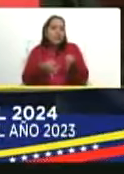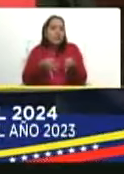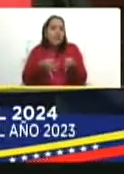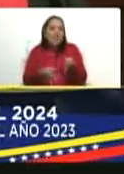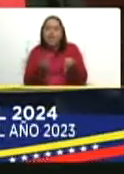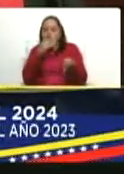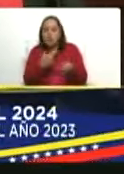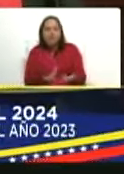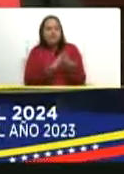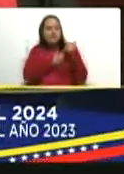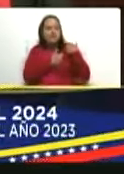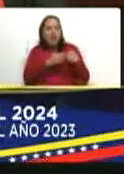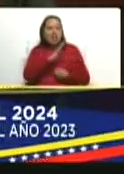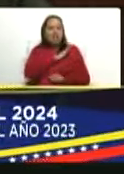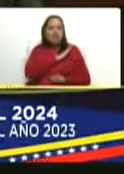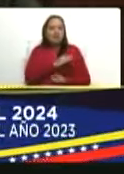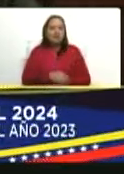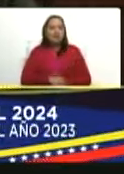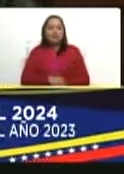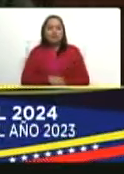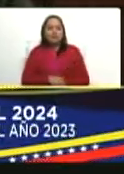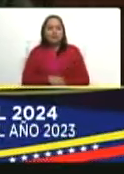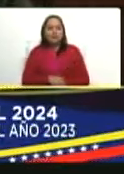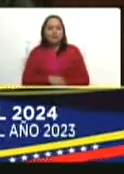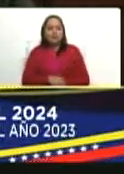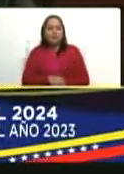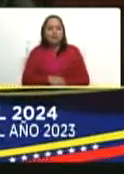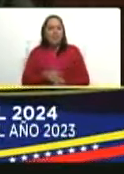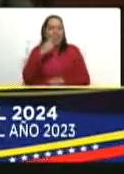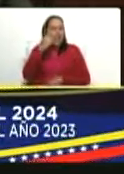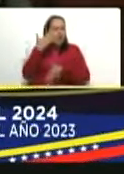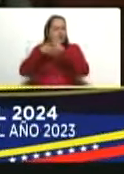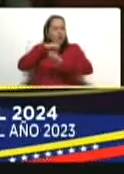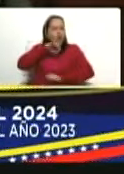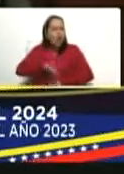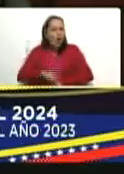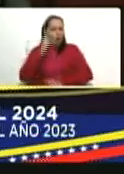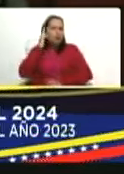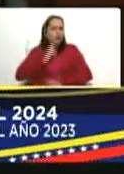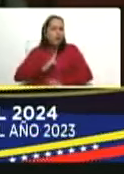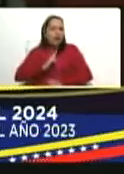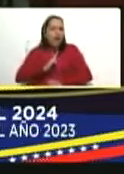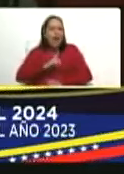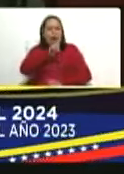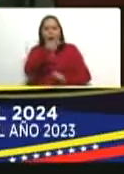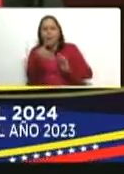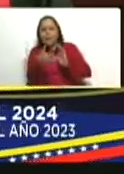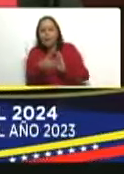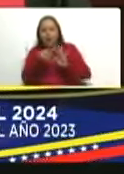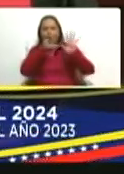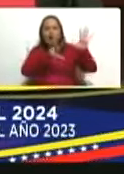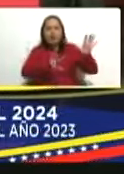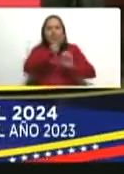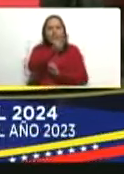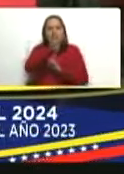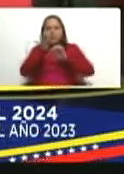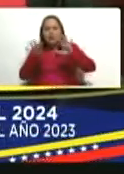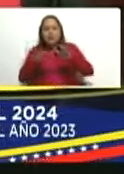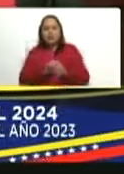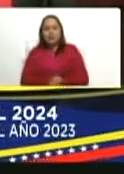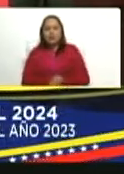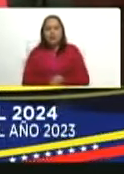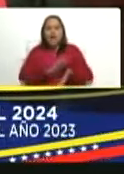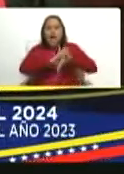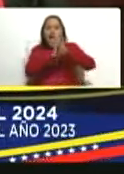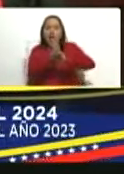interna. Como decía nuestro libertador en 1829, la destrucción